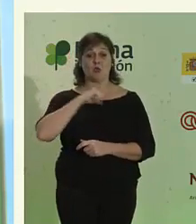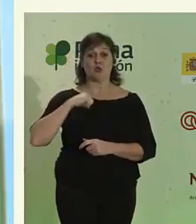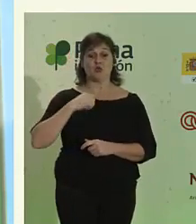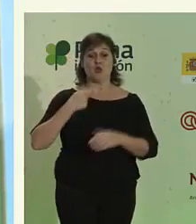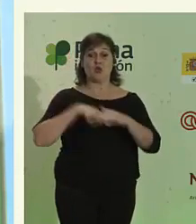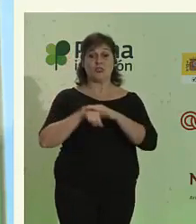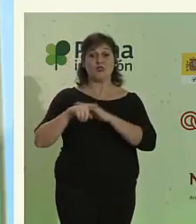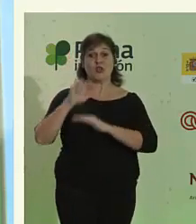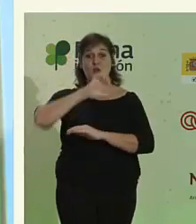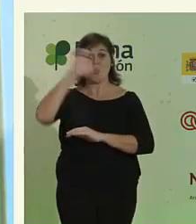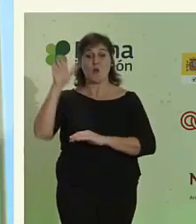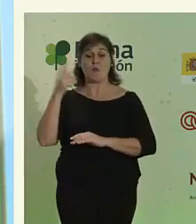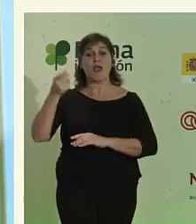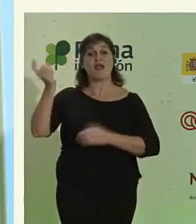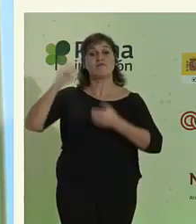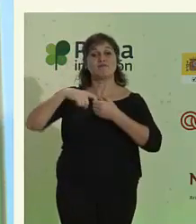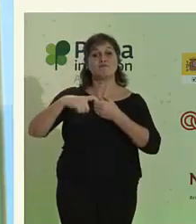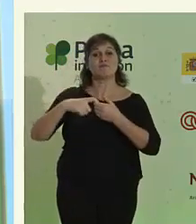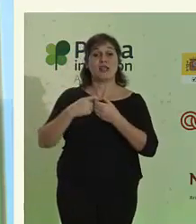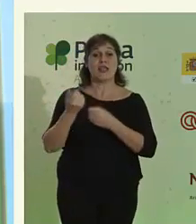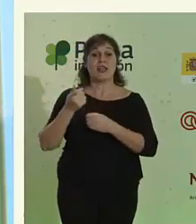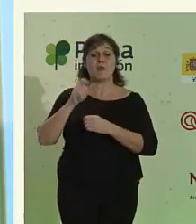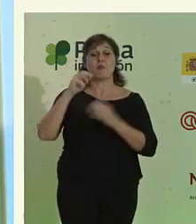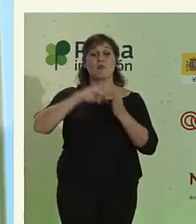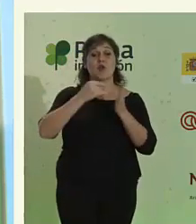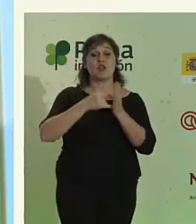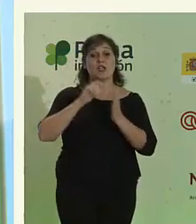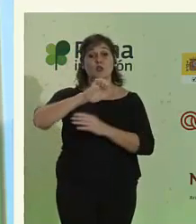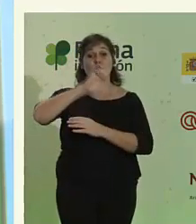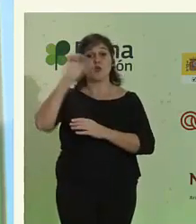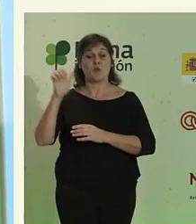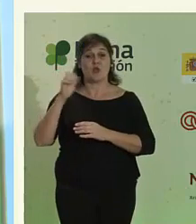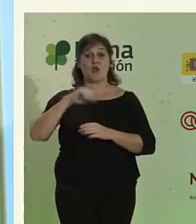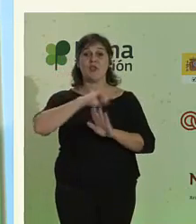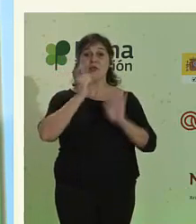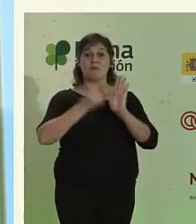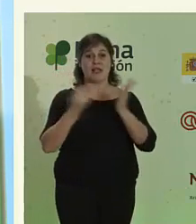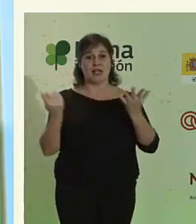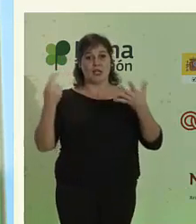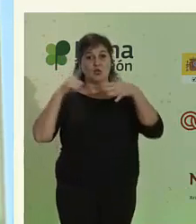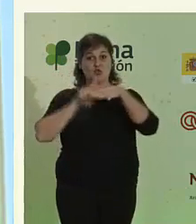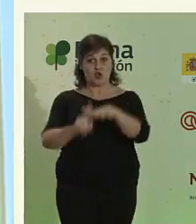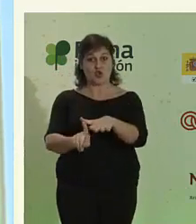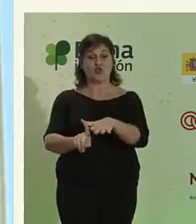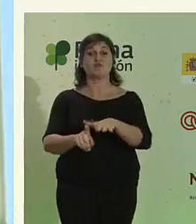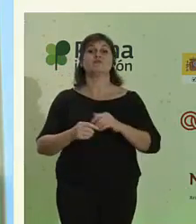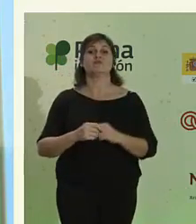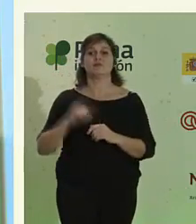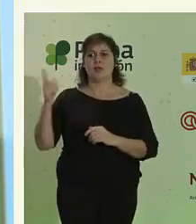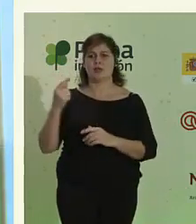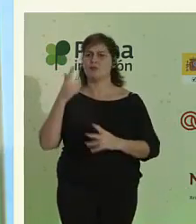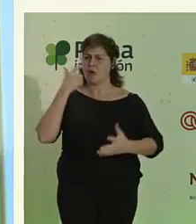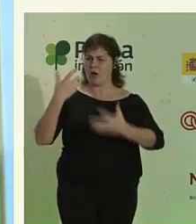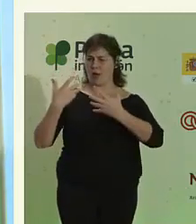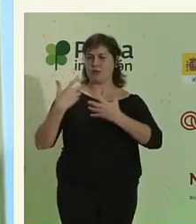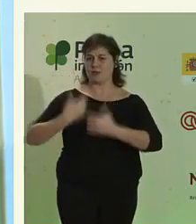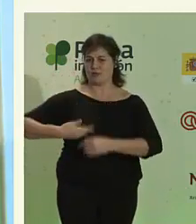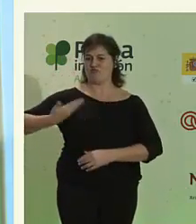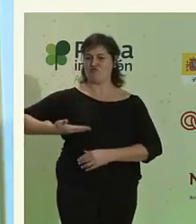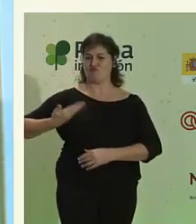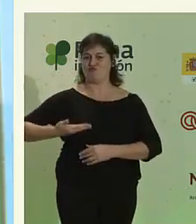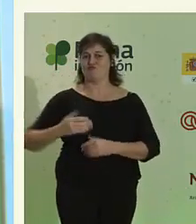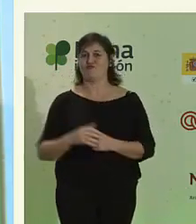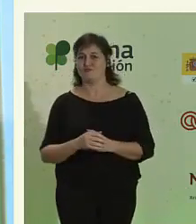y participa en el proyecto internacional de plena inclusión. Además, es un artista de los pies a la cabeza. Bueno,